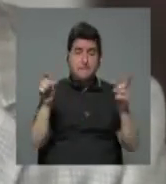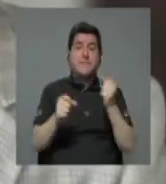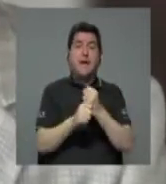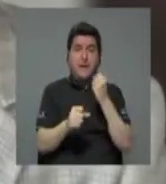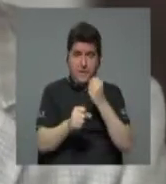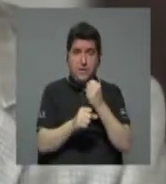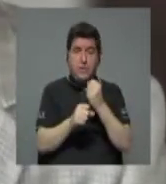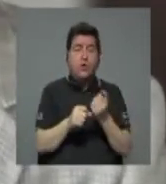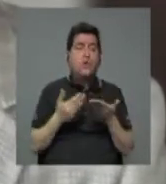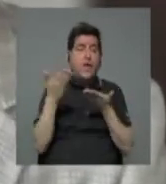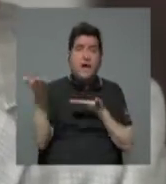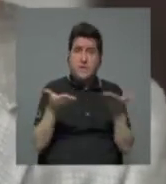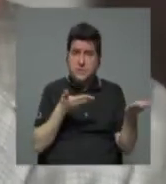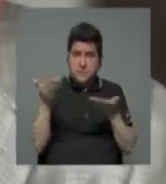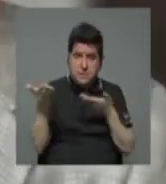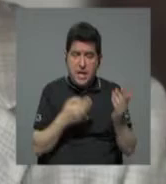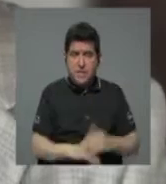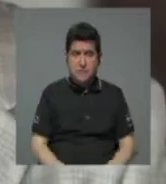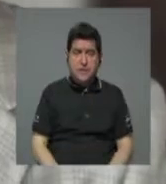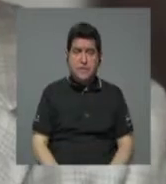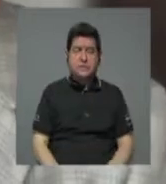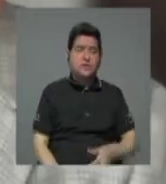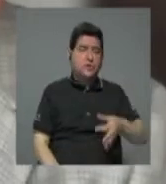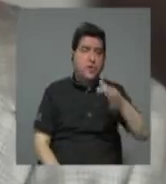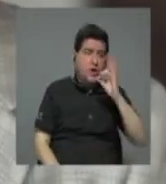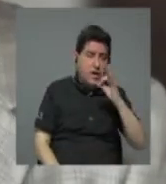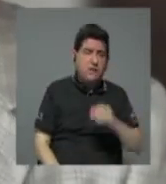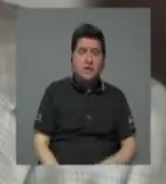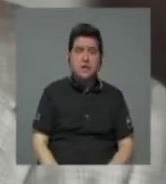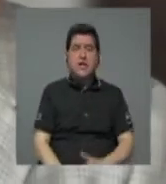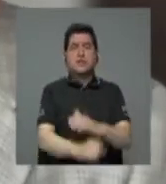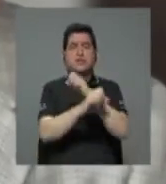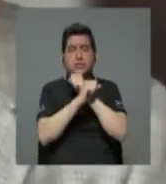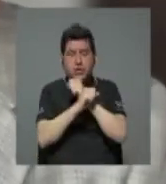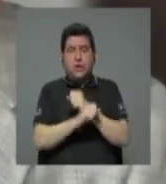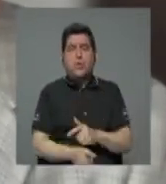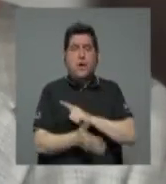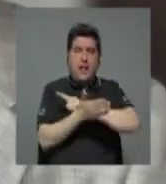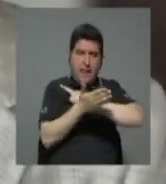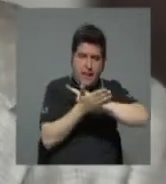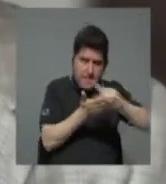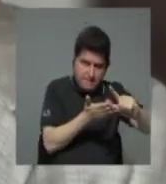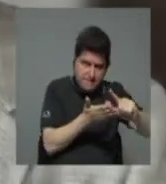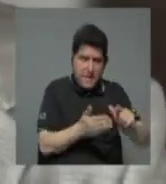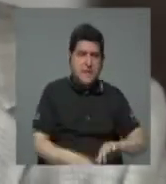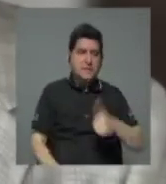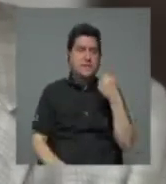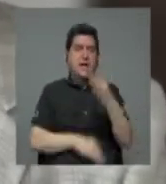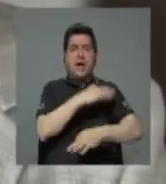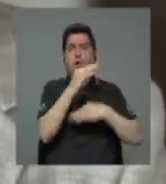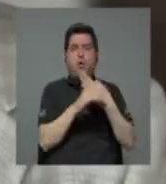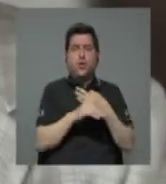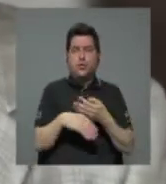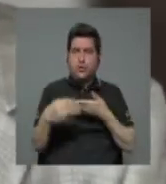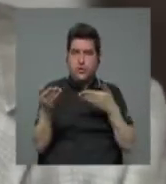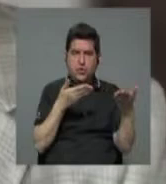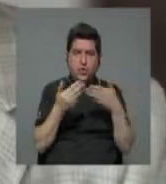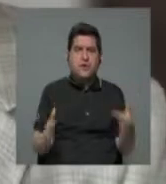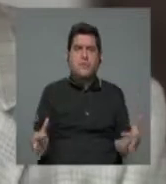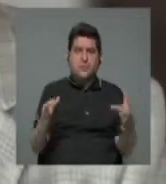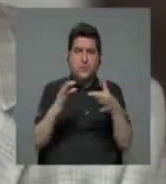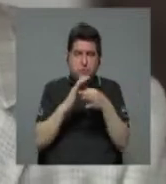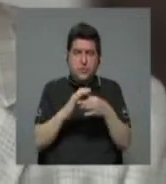trabajan brindando servicios como cafeterías, seguridad, limpieza y otra serie de servicios conexos que requieren